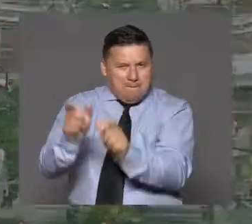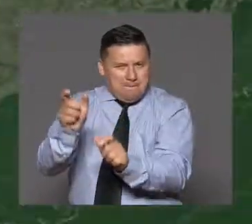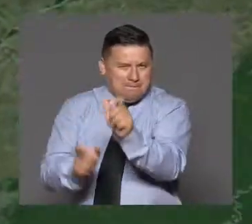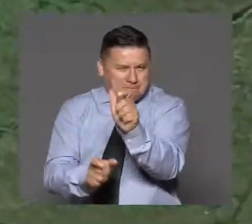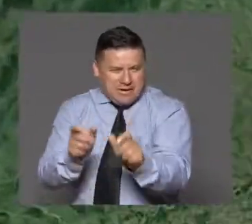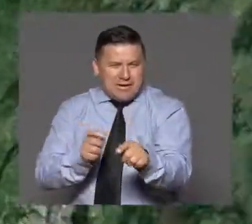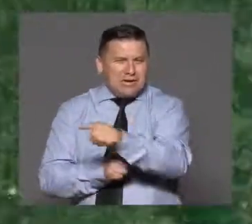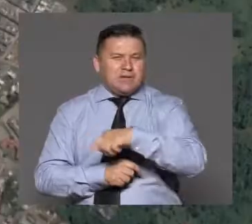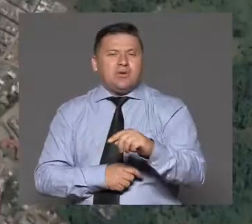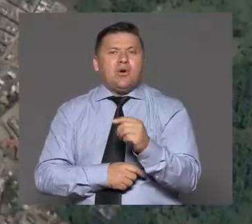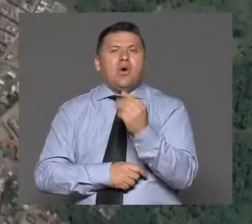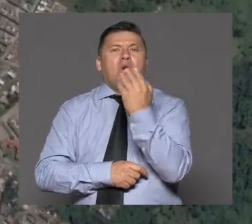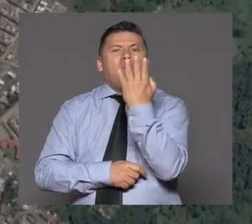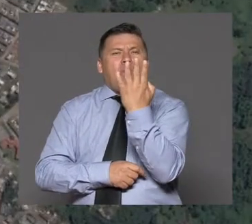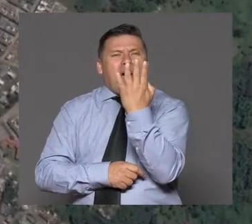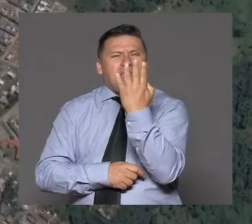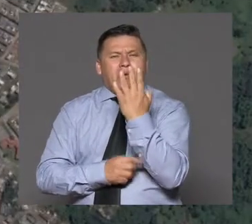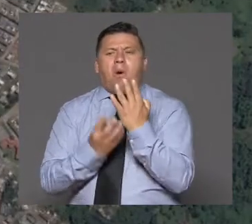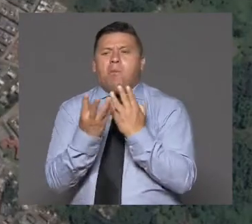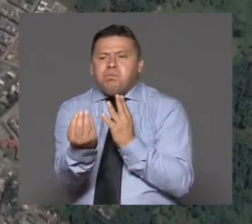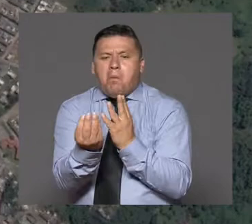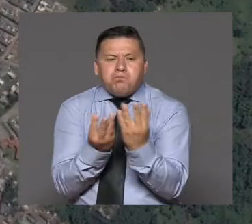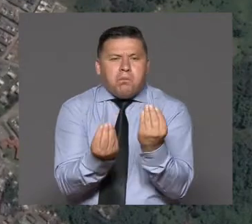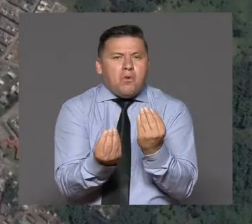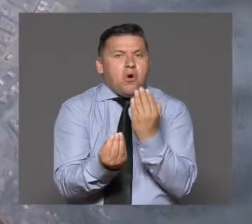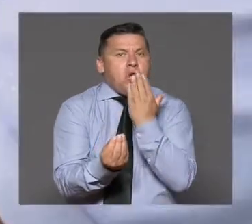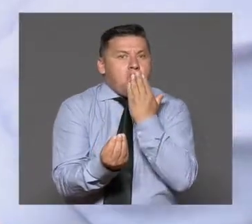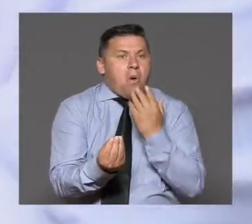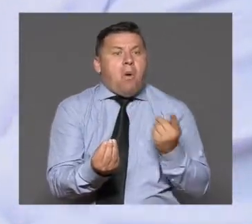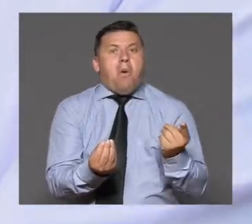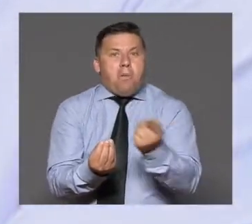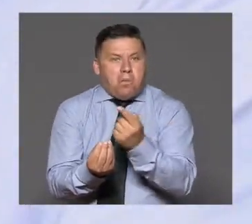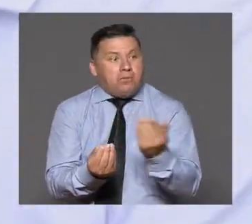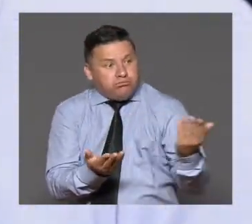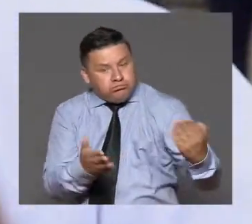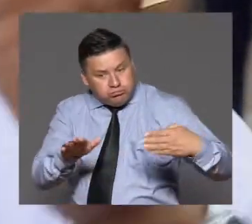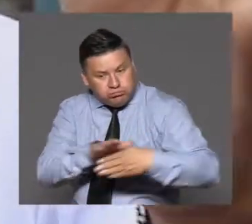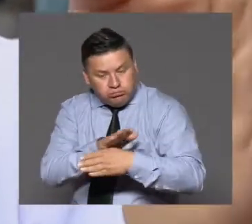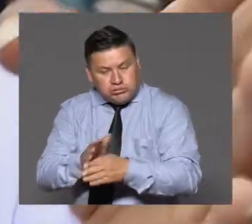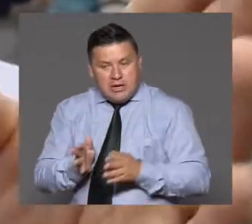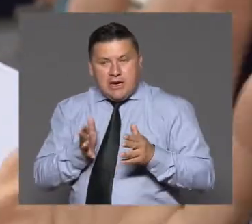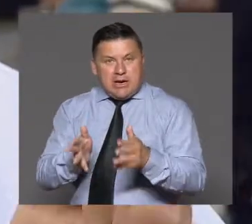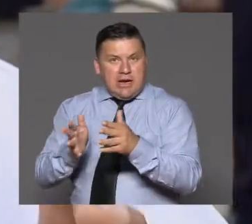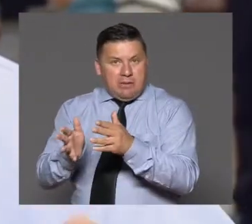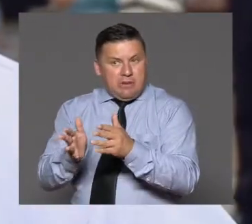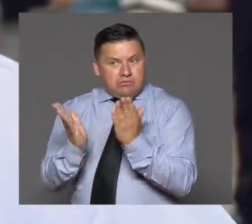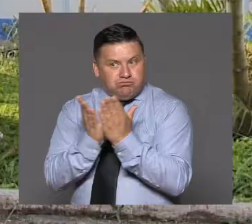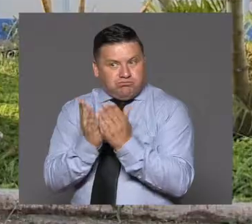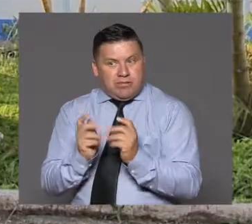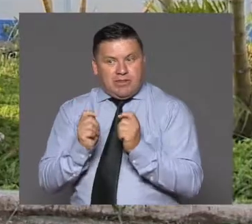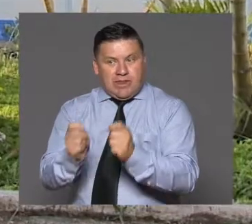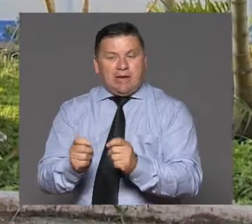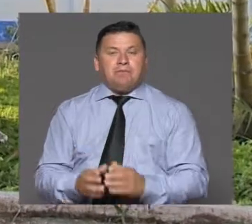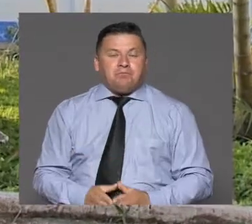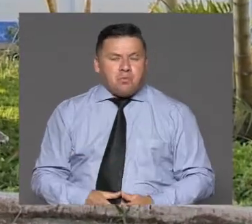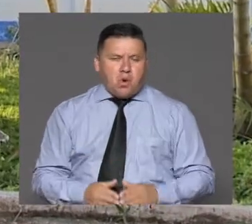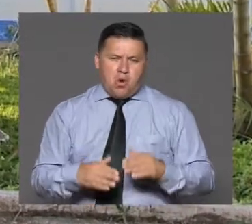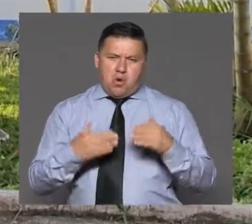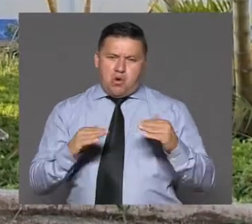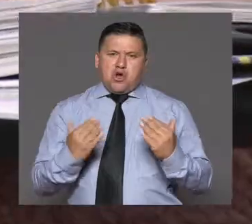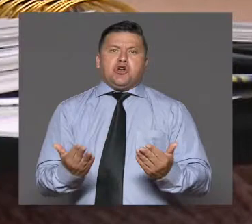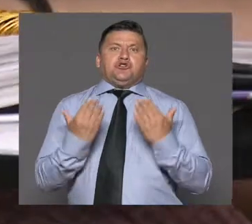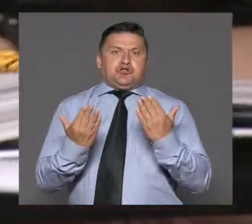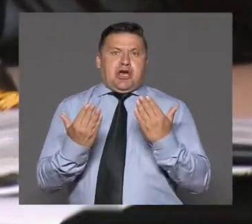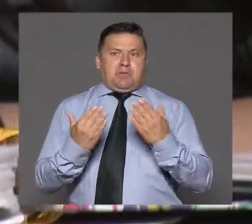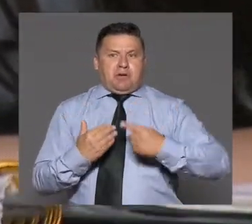la población de los cuatro resguardos indígenas de este municipio se capaciten y accedan a la oferta académica, lo cual ha sido una ventaja,